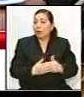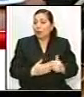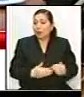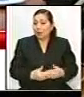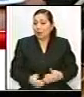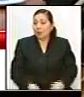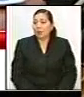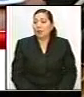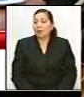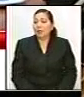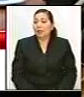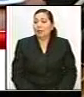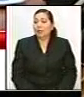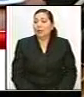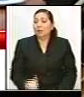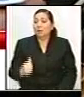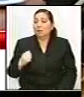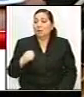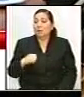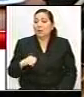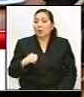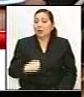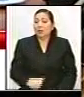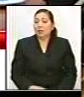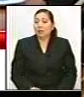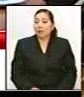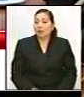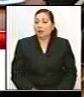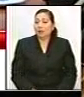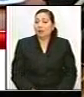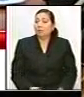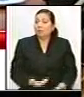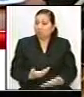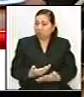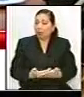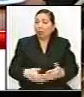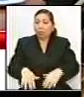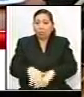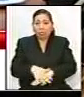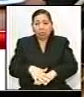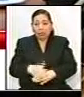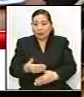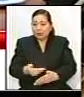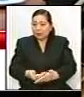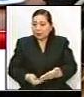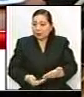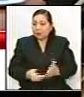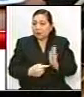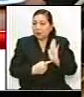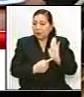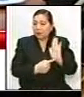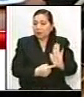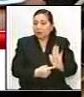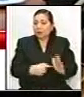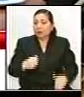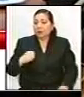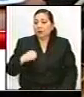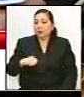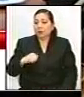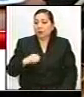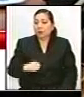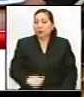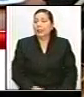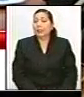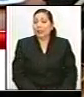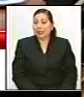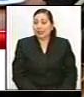acá. Hágalo por intermedio de la municipalidad. Saqué todos mis actuados con plano, lo presenté a la municipalidad de mi